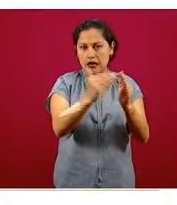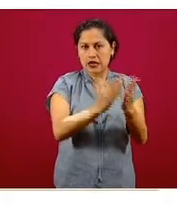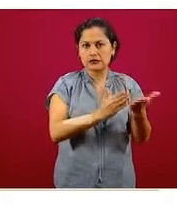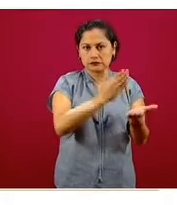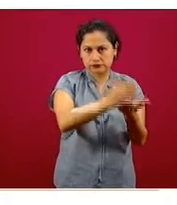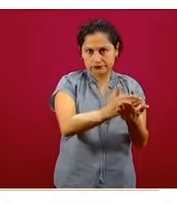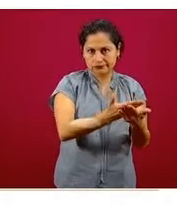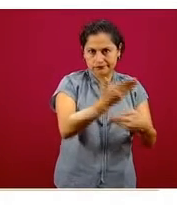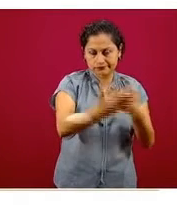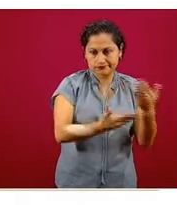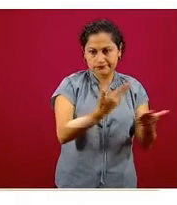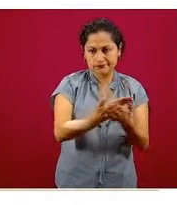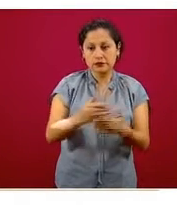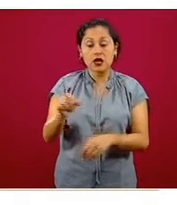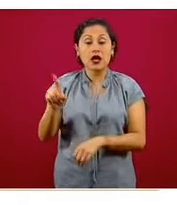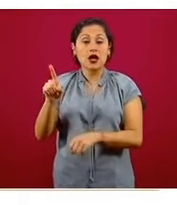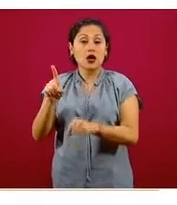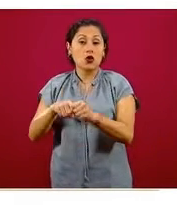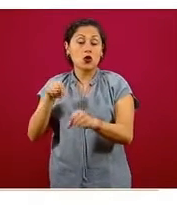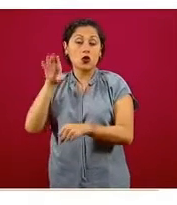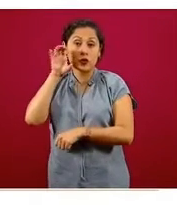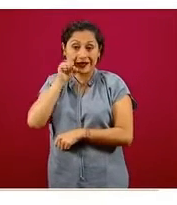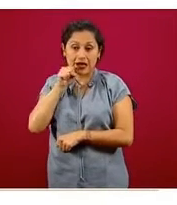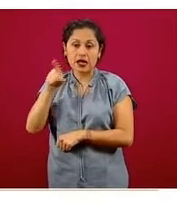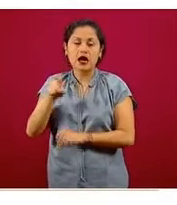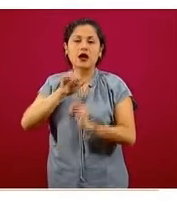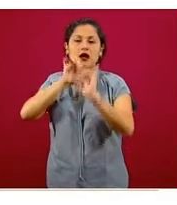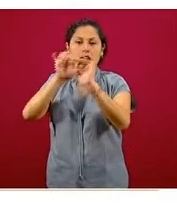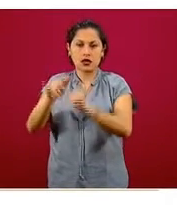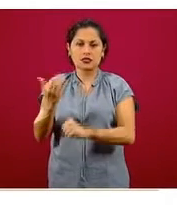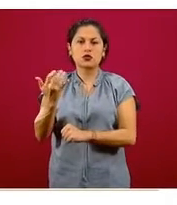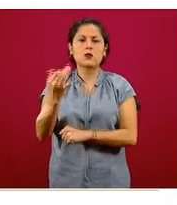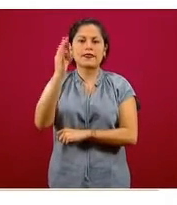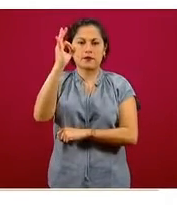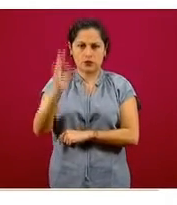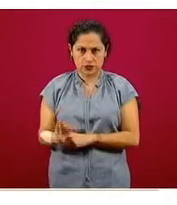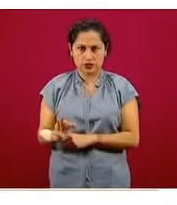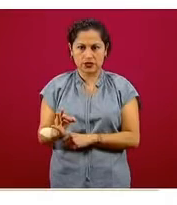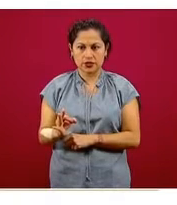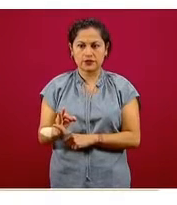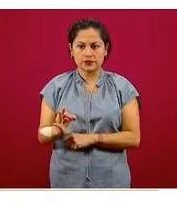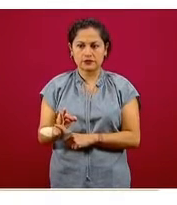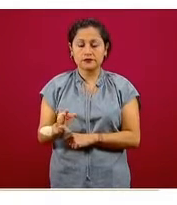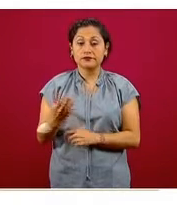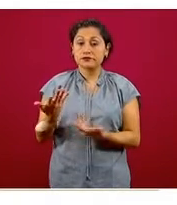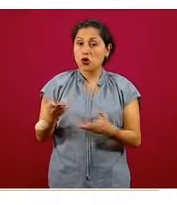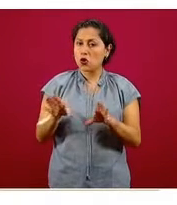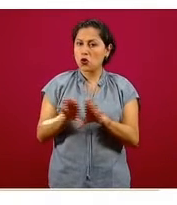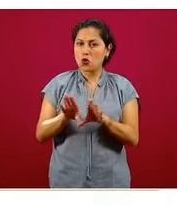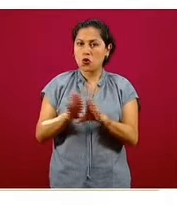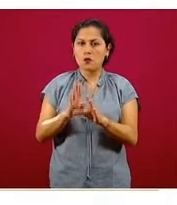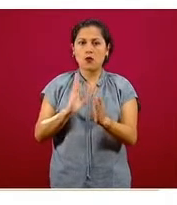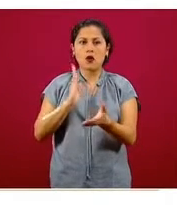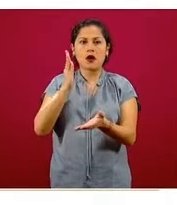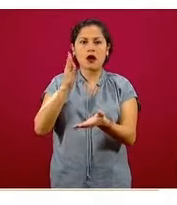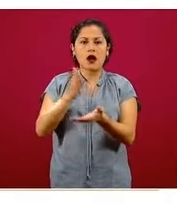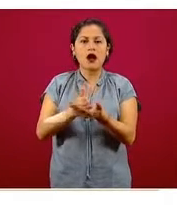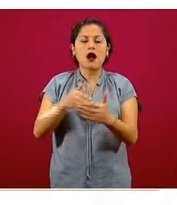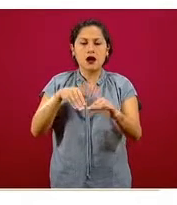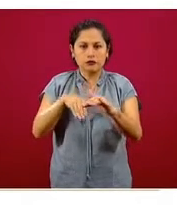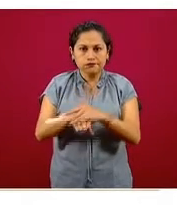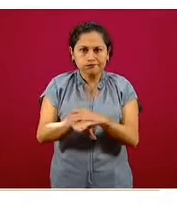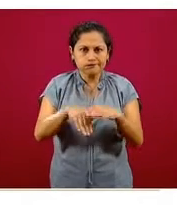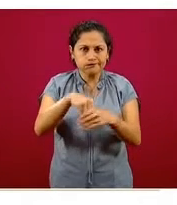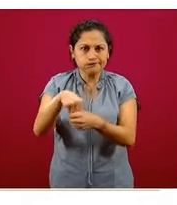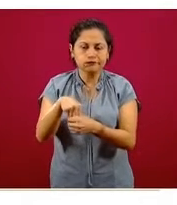aforo del 50%, y para permitir que no haya tantas personas al mismo tiempo, la recomendación es que se